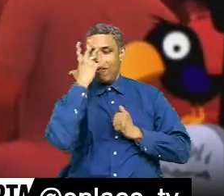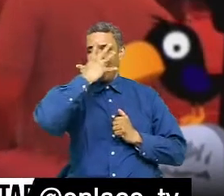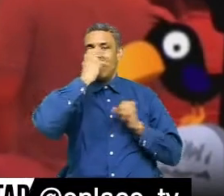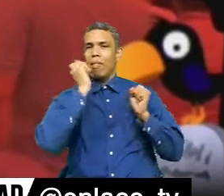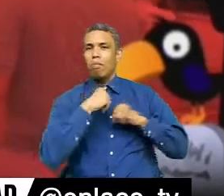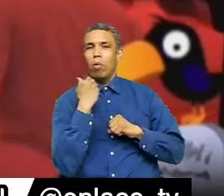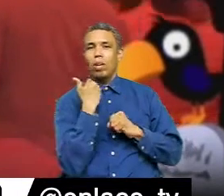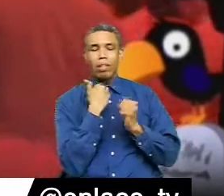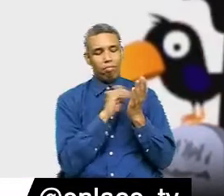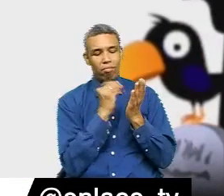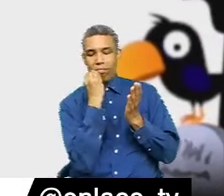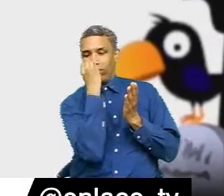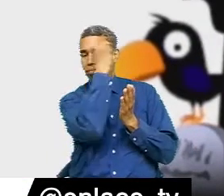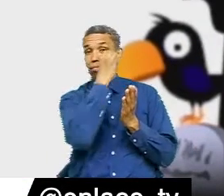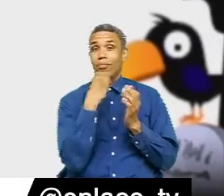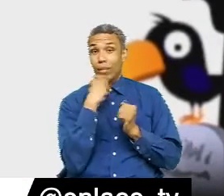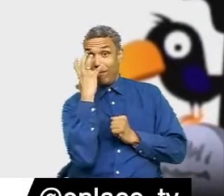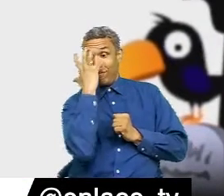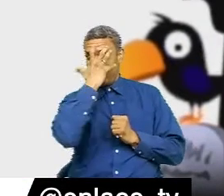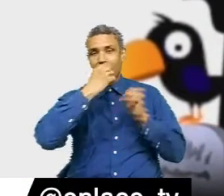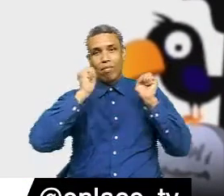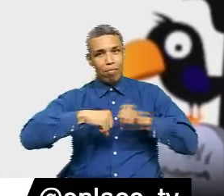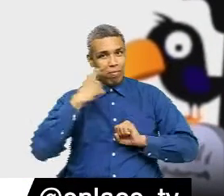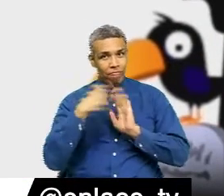Bermeja, sí es posible.